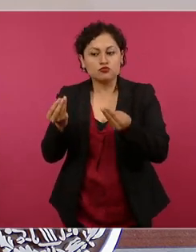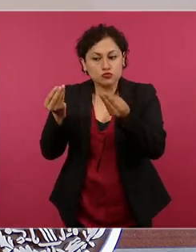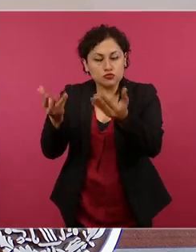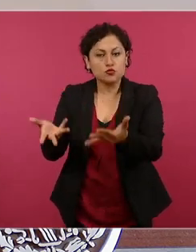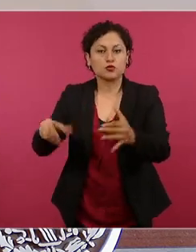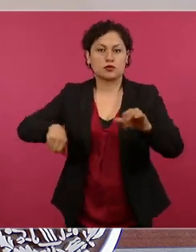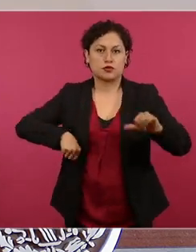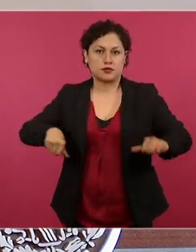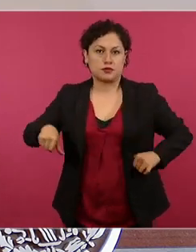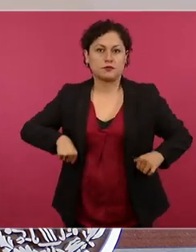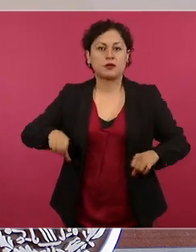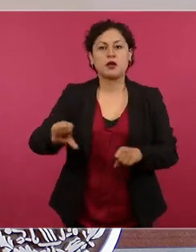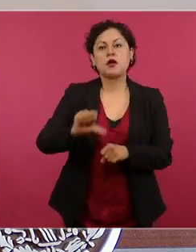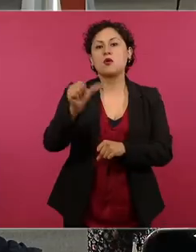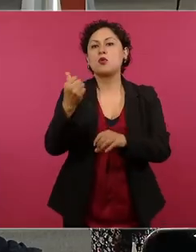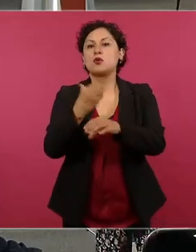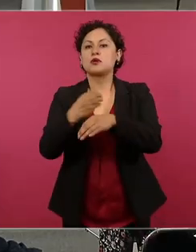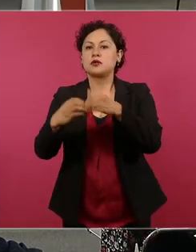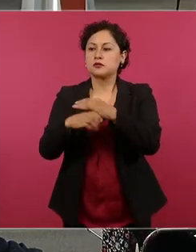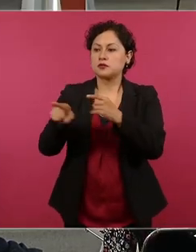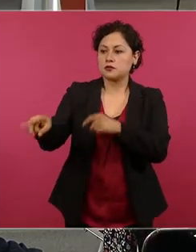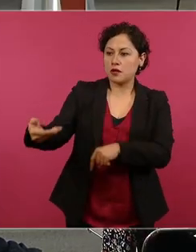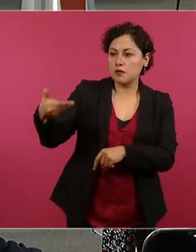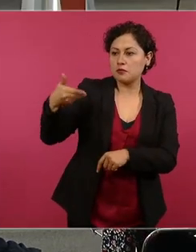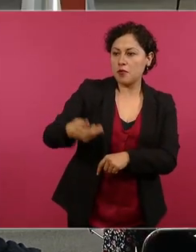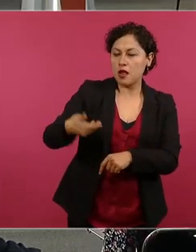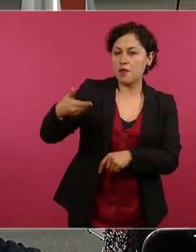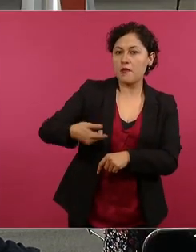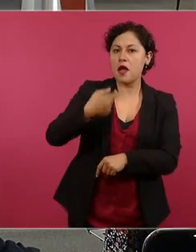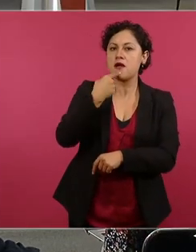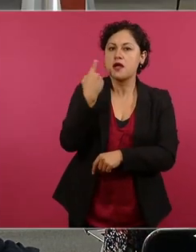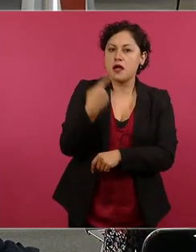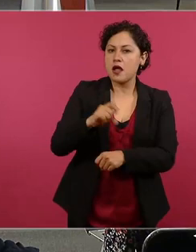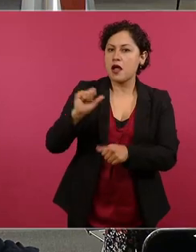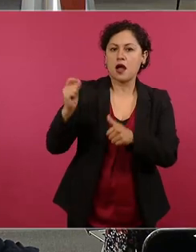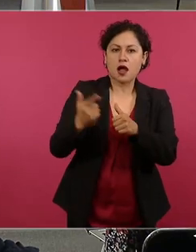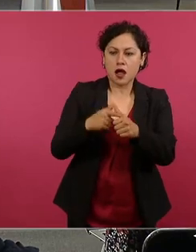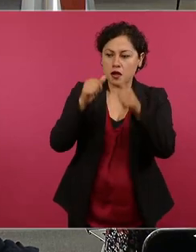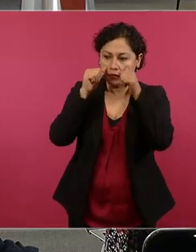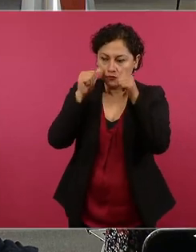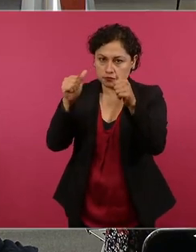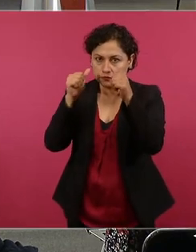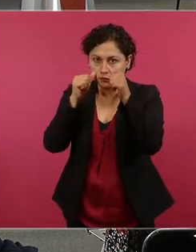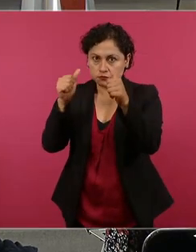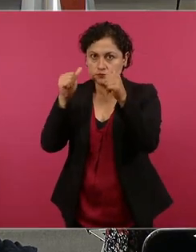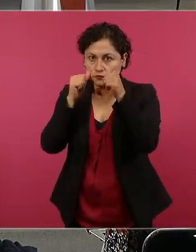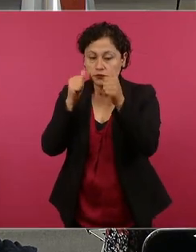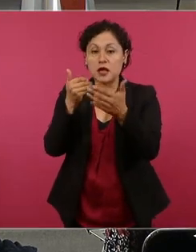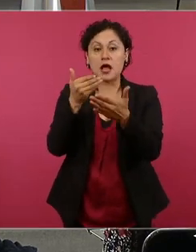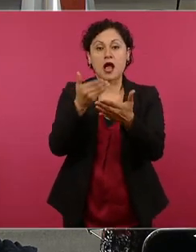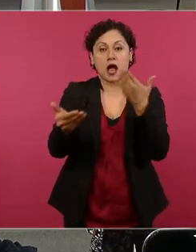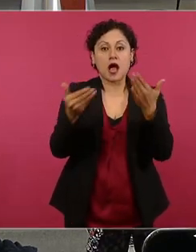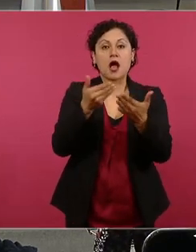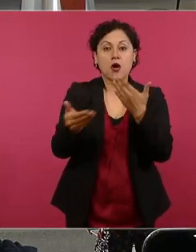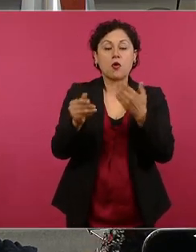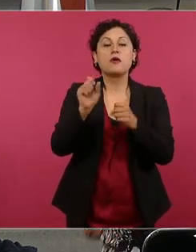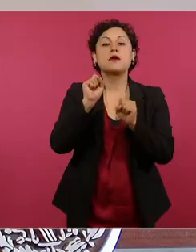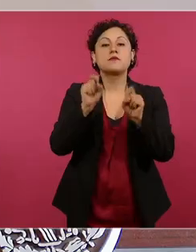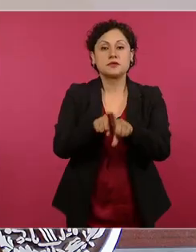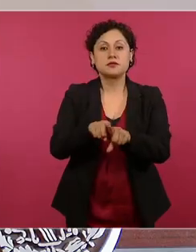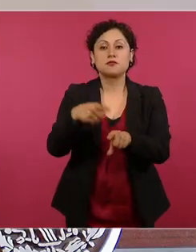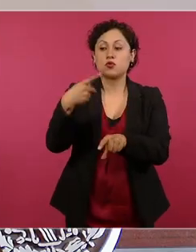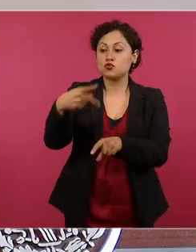atenciones, peticiones, quejas y actualmente la investigación de todos los casos está